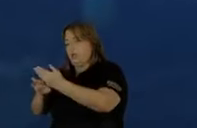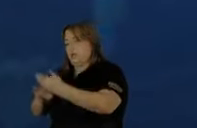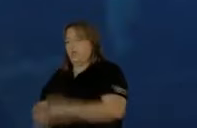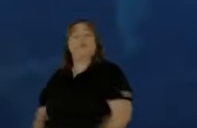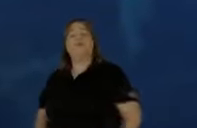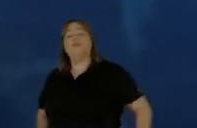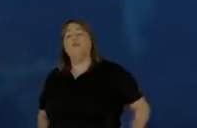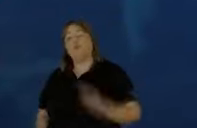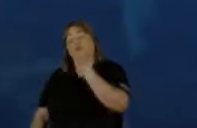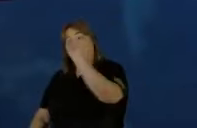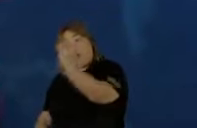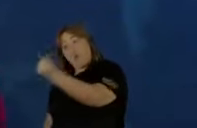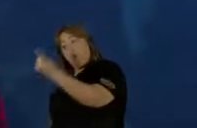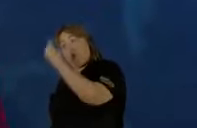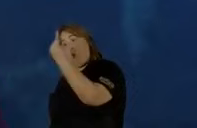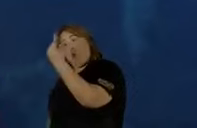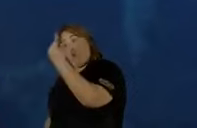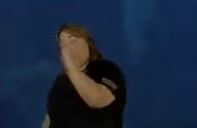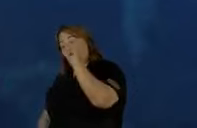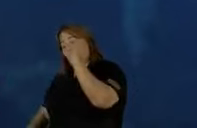único.